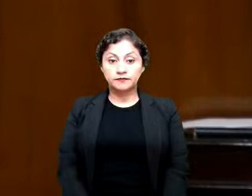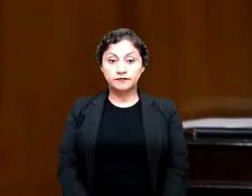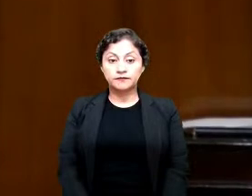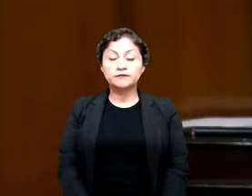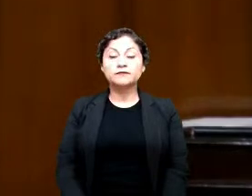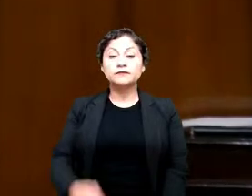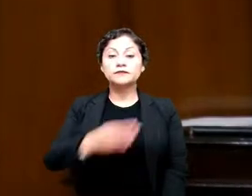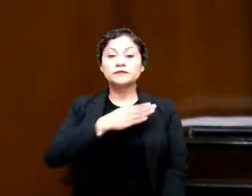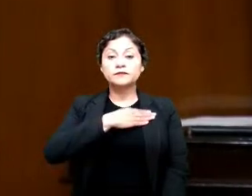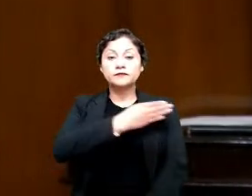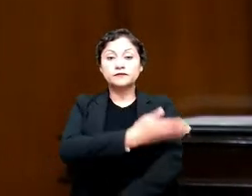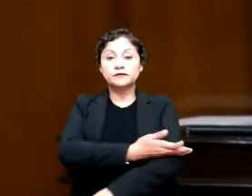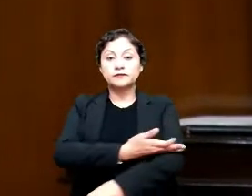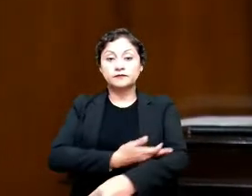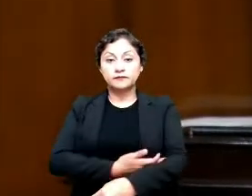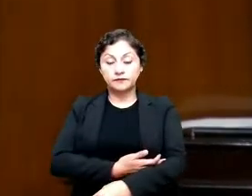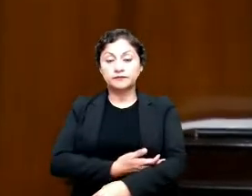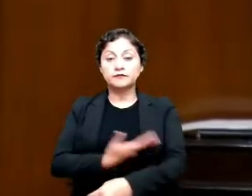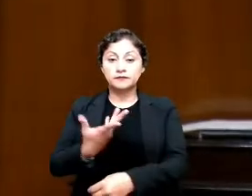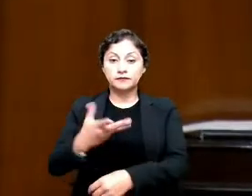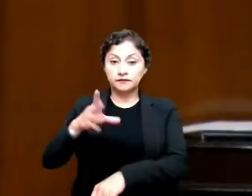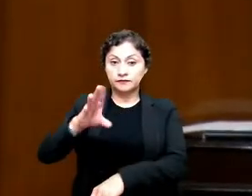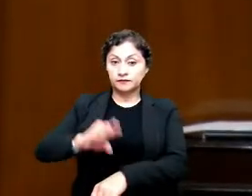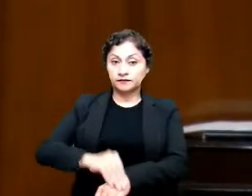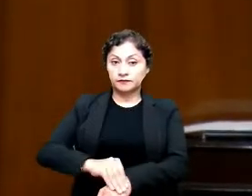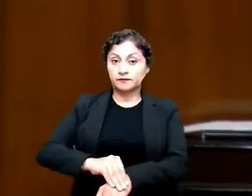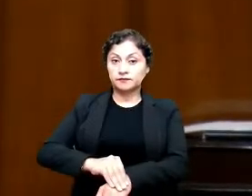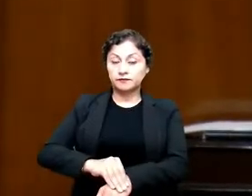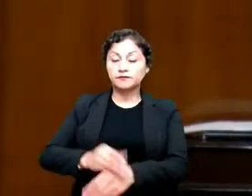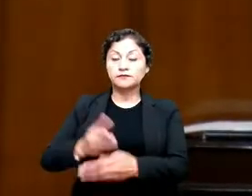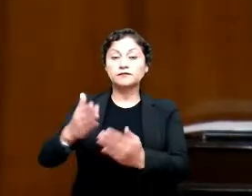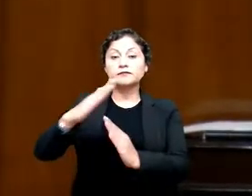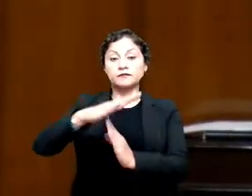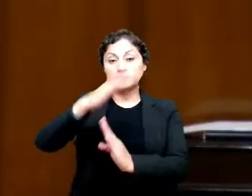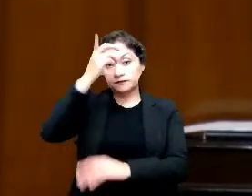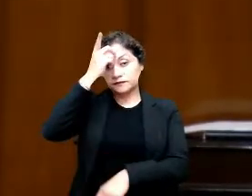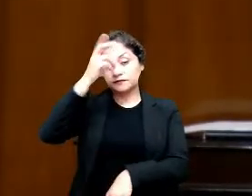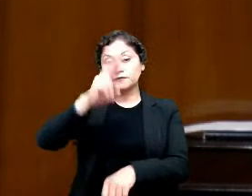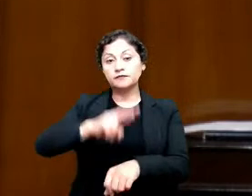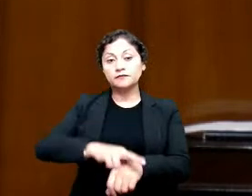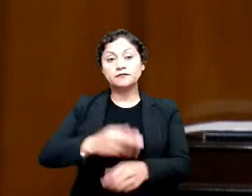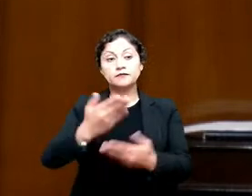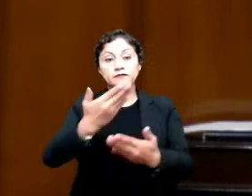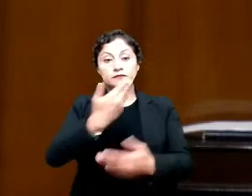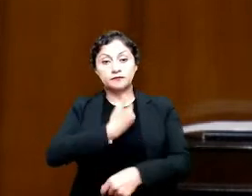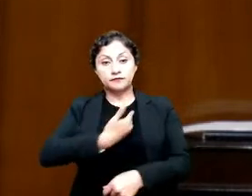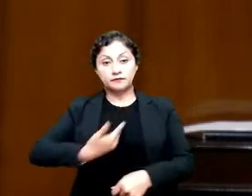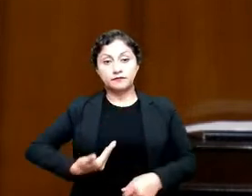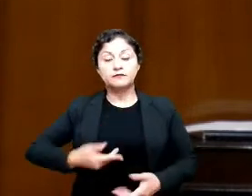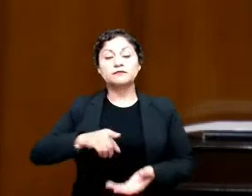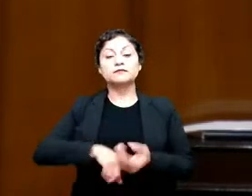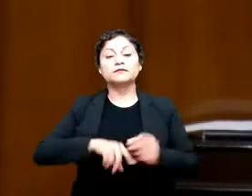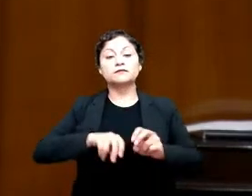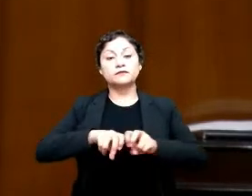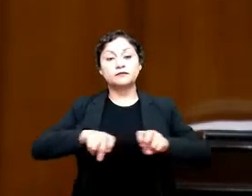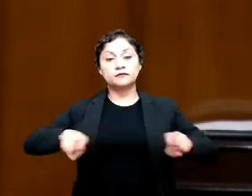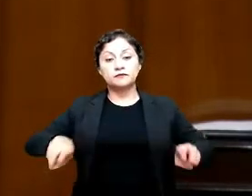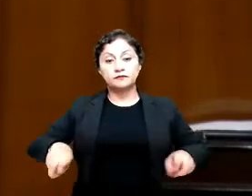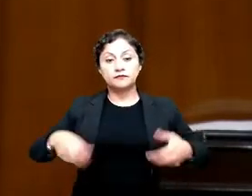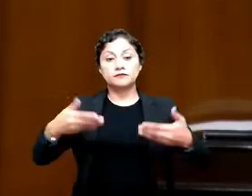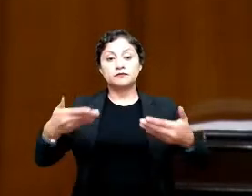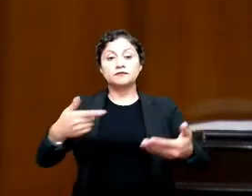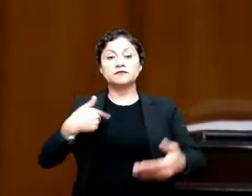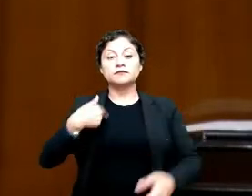Muy buenas tardes. Con la venida de la mesa directiva, su presidente y los miembros que la integran, saludo a mis